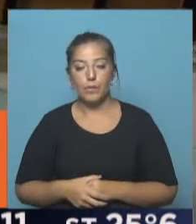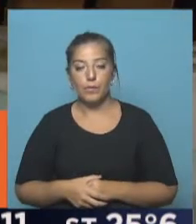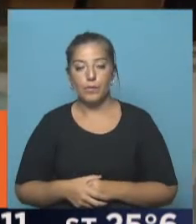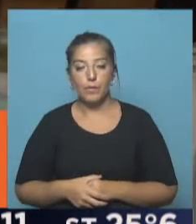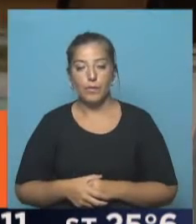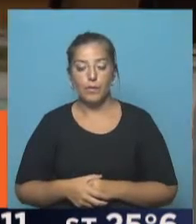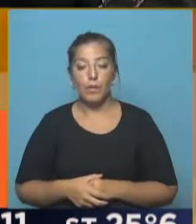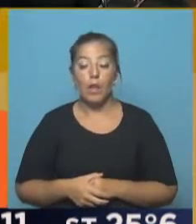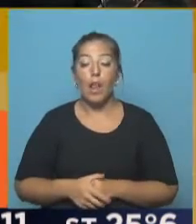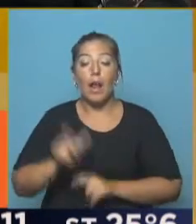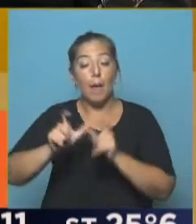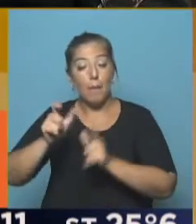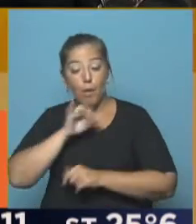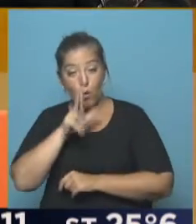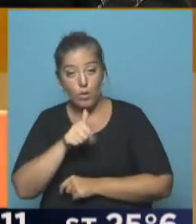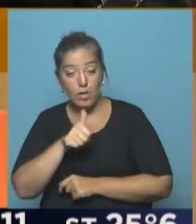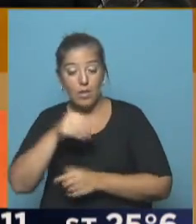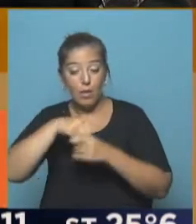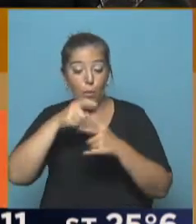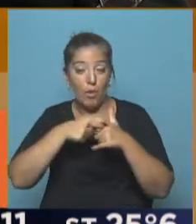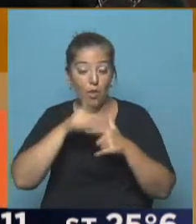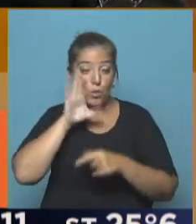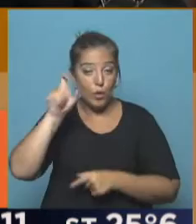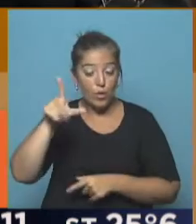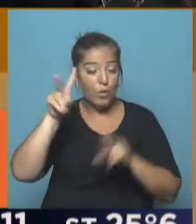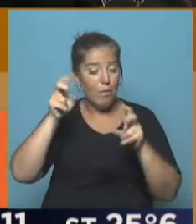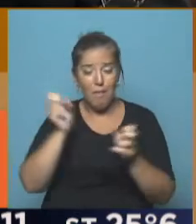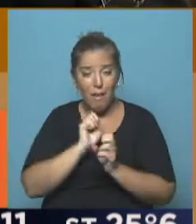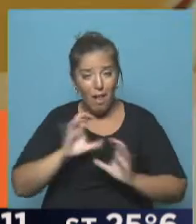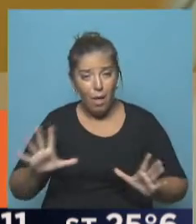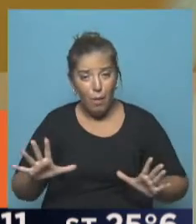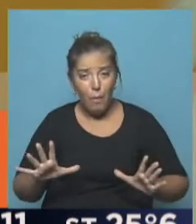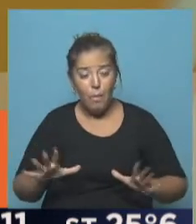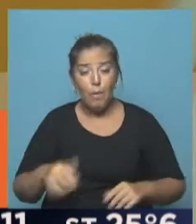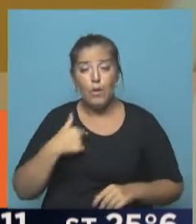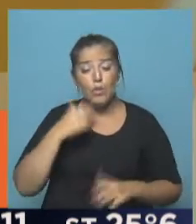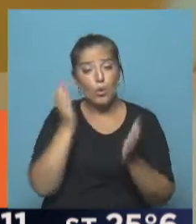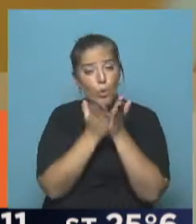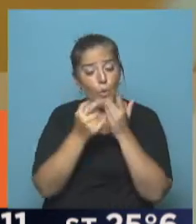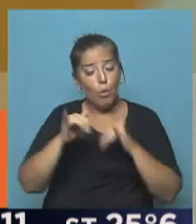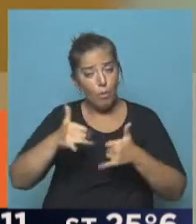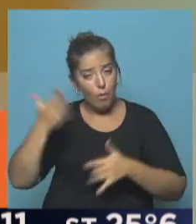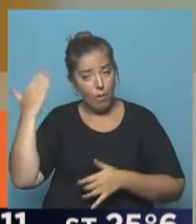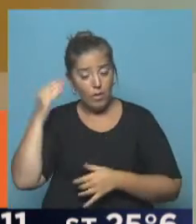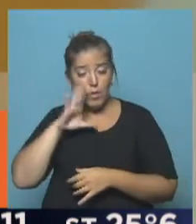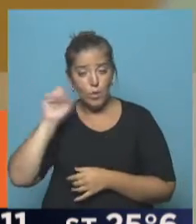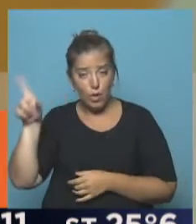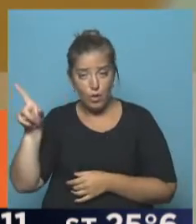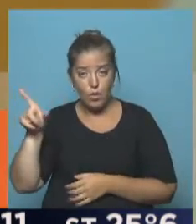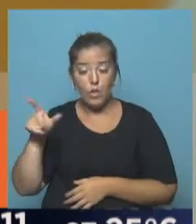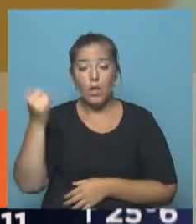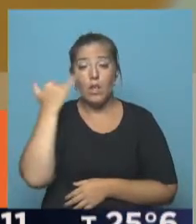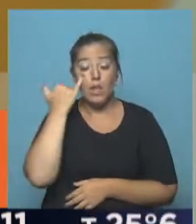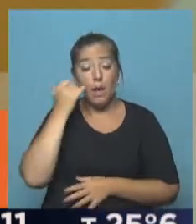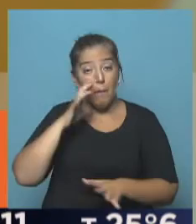de los rusos en la política doméstica de los Estados Unidos es un tema gravísimo. Mira, yo estudié cuando era adolescente en Estados Unidos